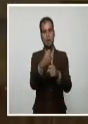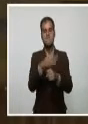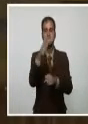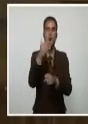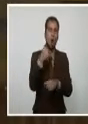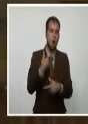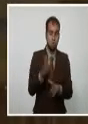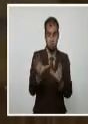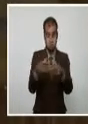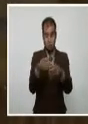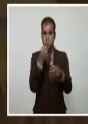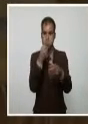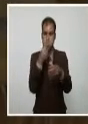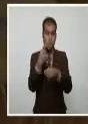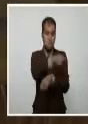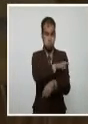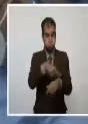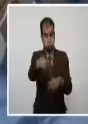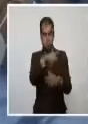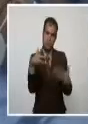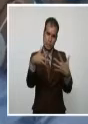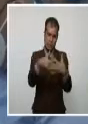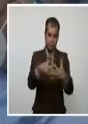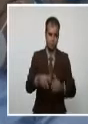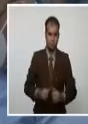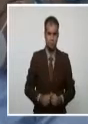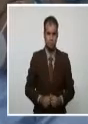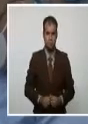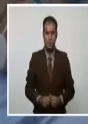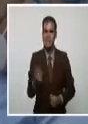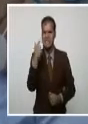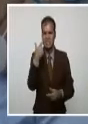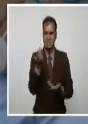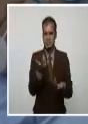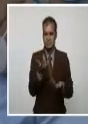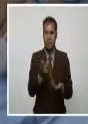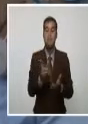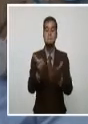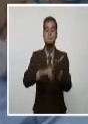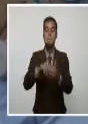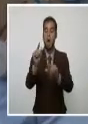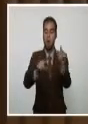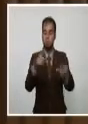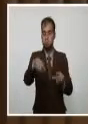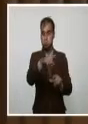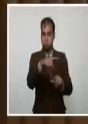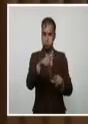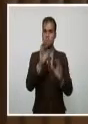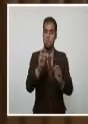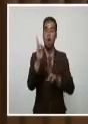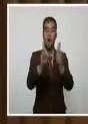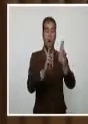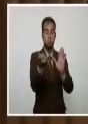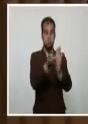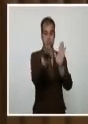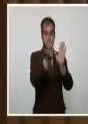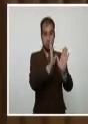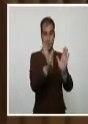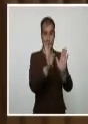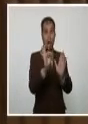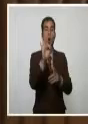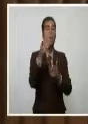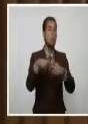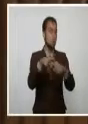organización en la sociedad. Asimismo, quedó manifiesta la movilización de la militancia por adecuar lo acordado en la cita partidista en